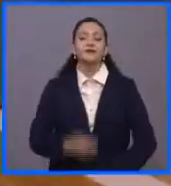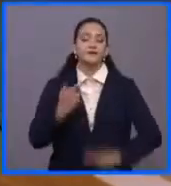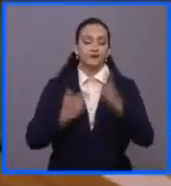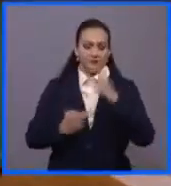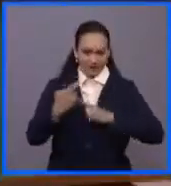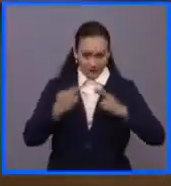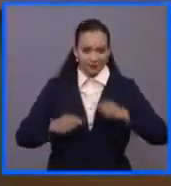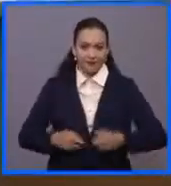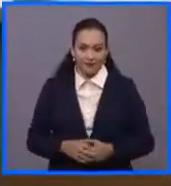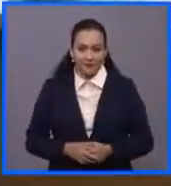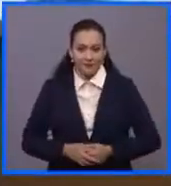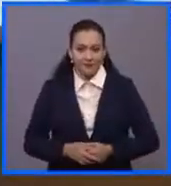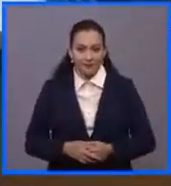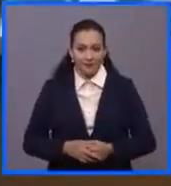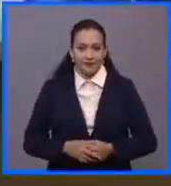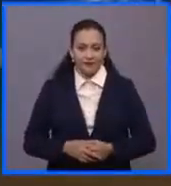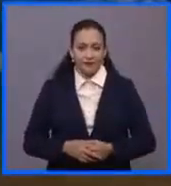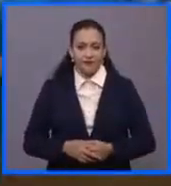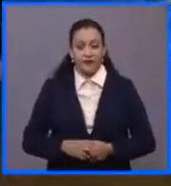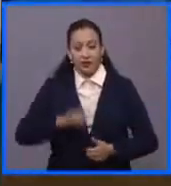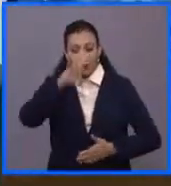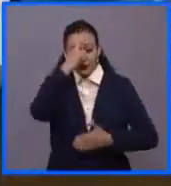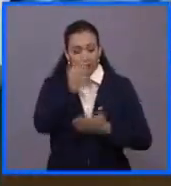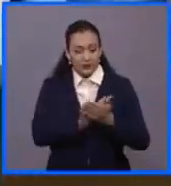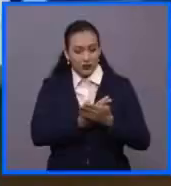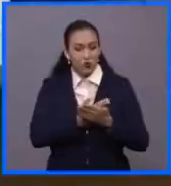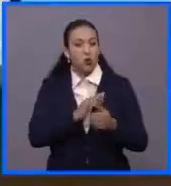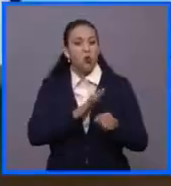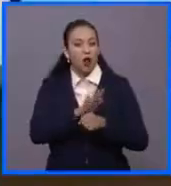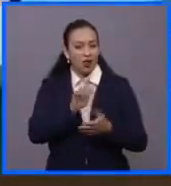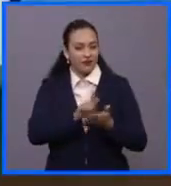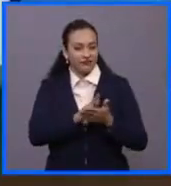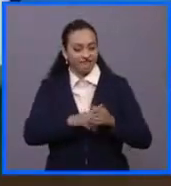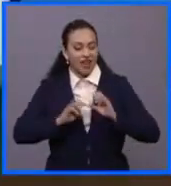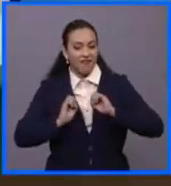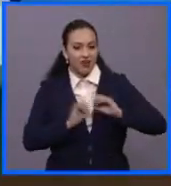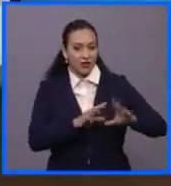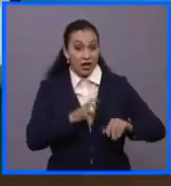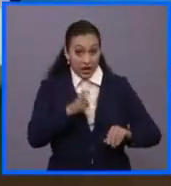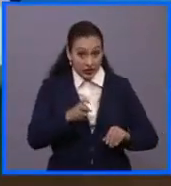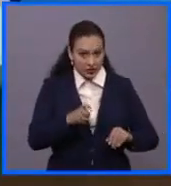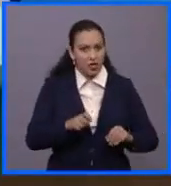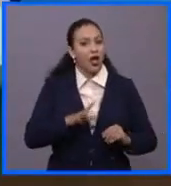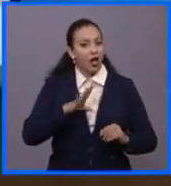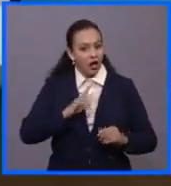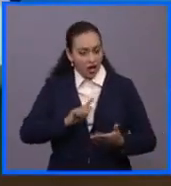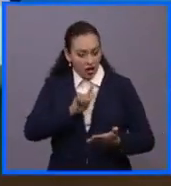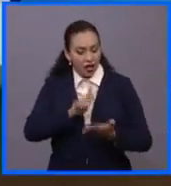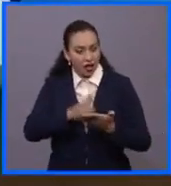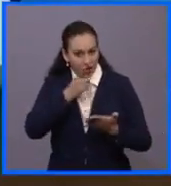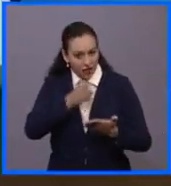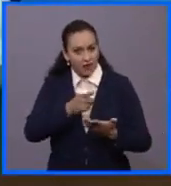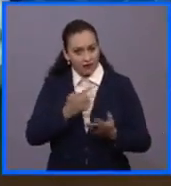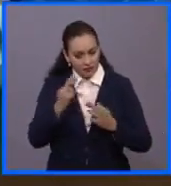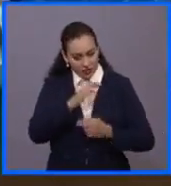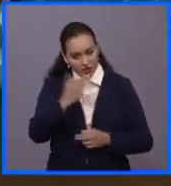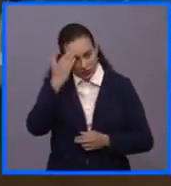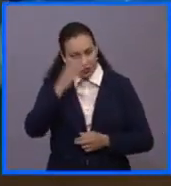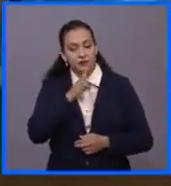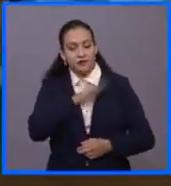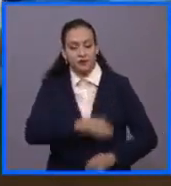Más adelante, el delito de abandono se persigue de oficio, reconoce el Poder Judicial de la Ciudad de